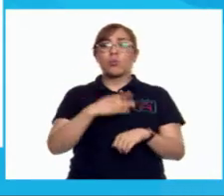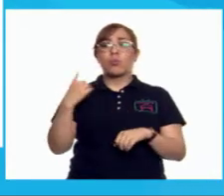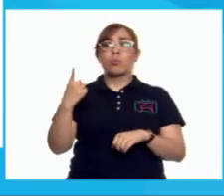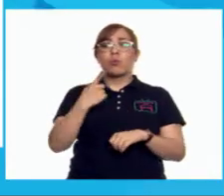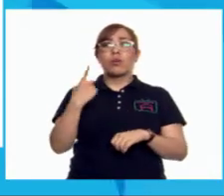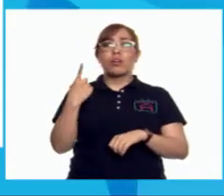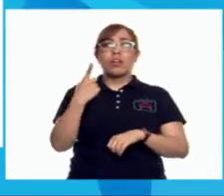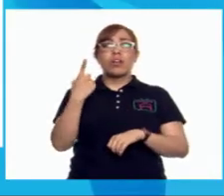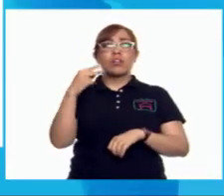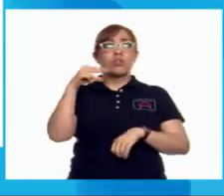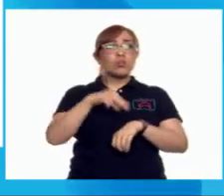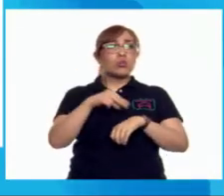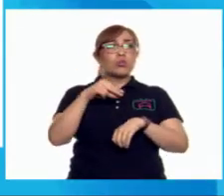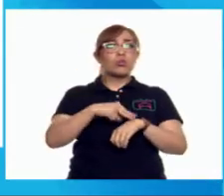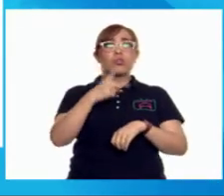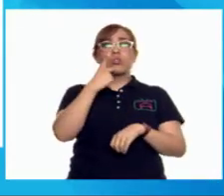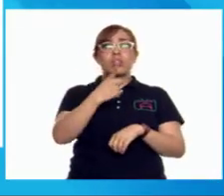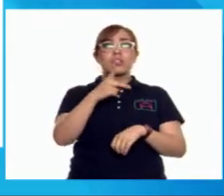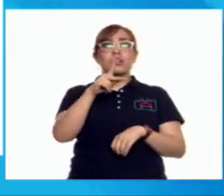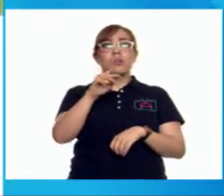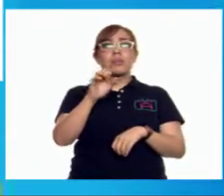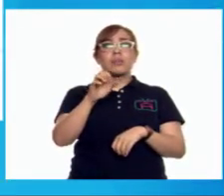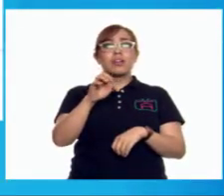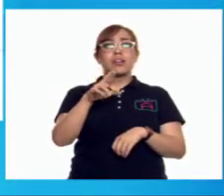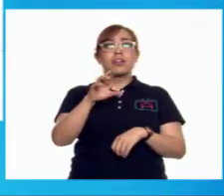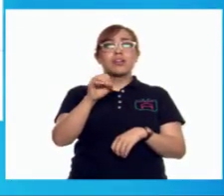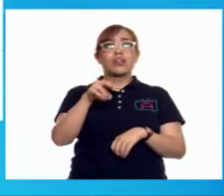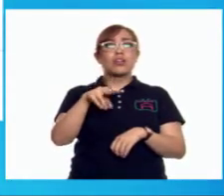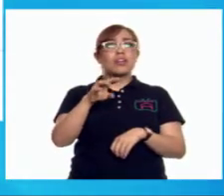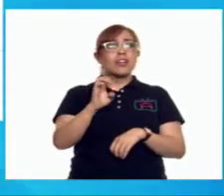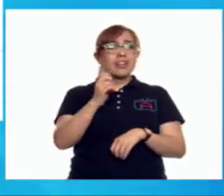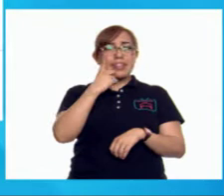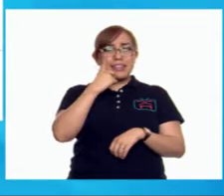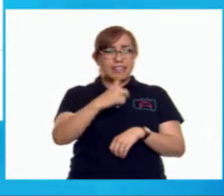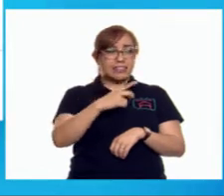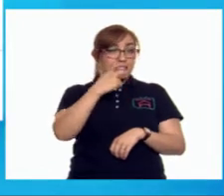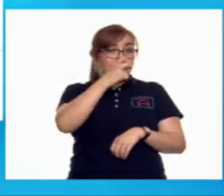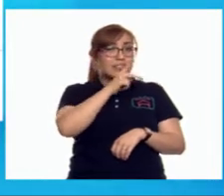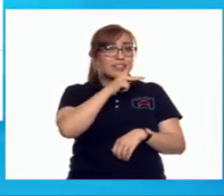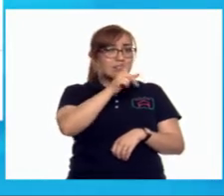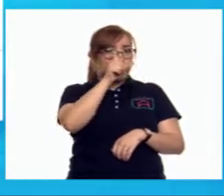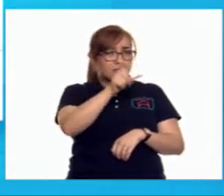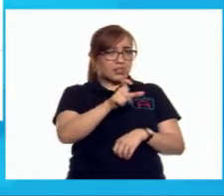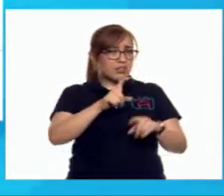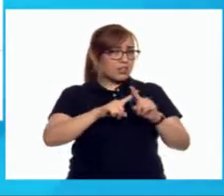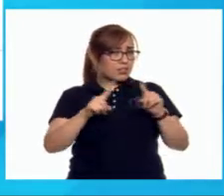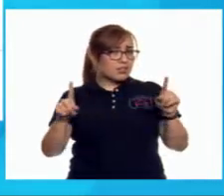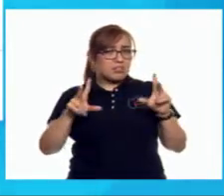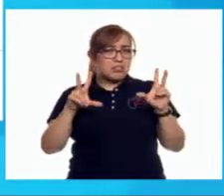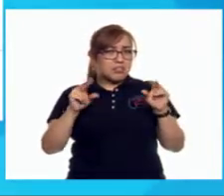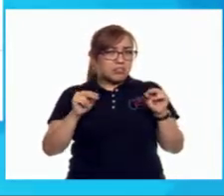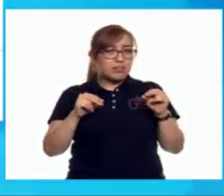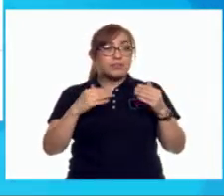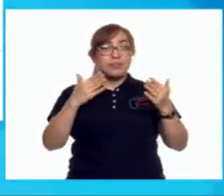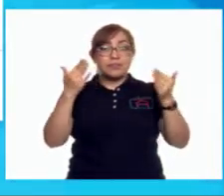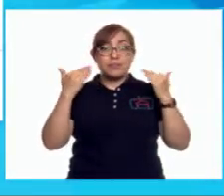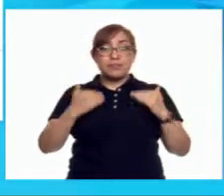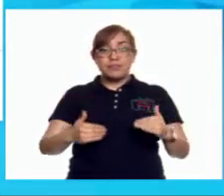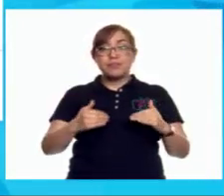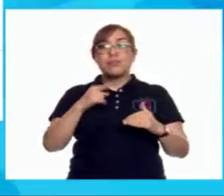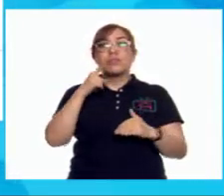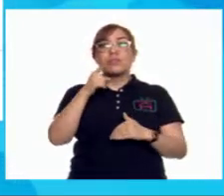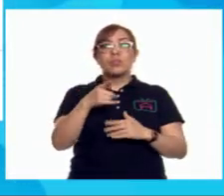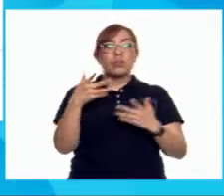en vez de otra? Así es. Marca con una paloma, ¿qué le dirías a una persona mayor que acabas